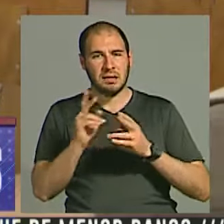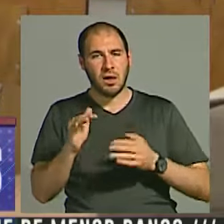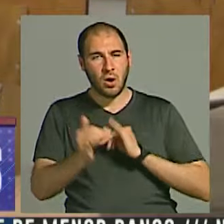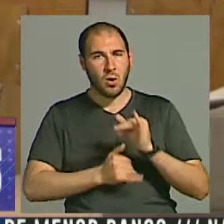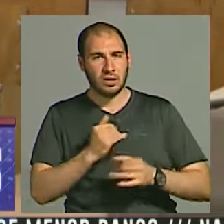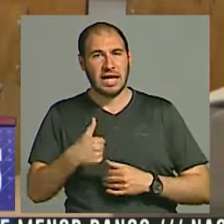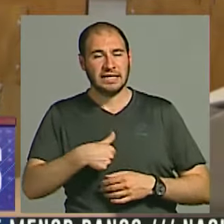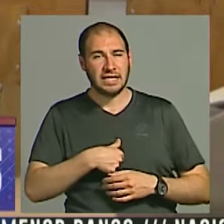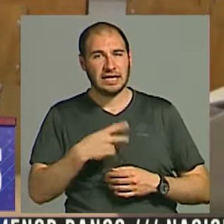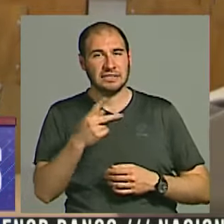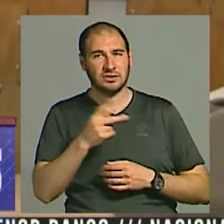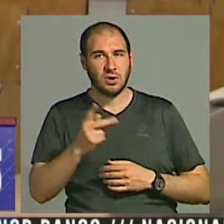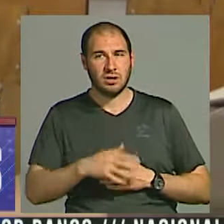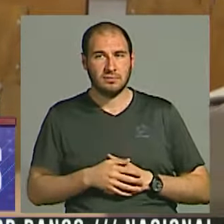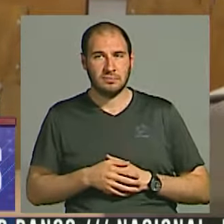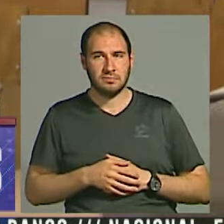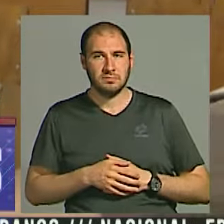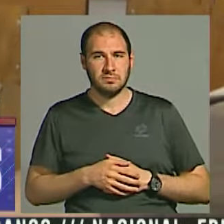de identidades sexuales,